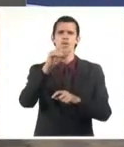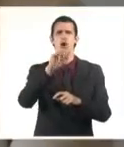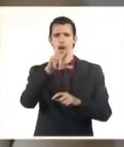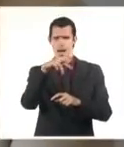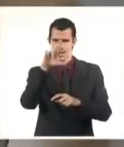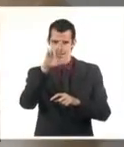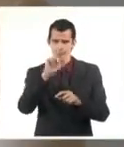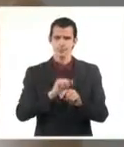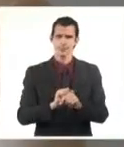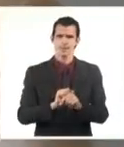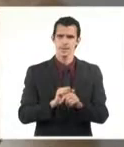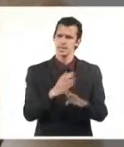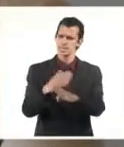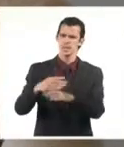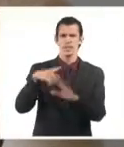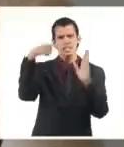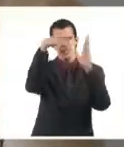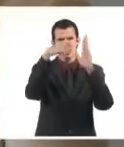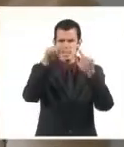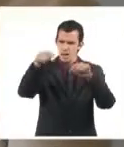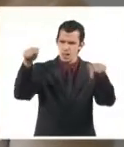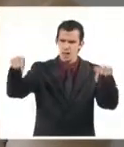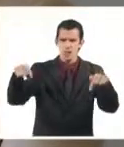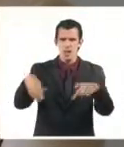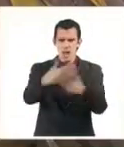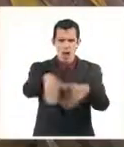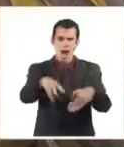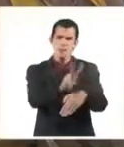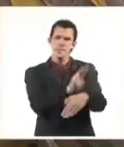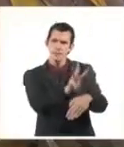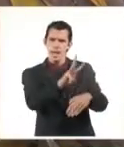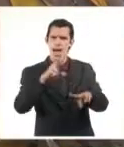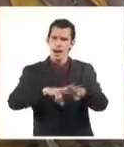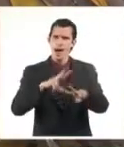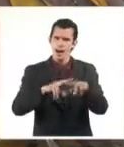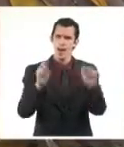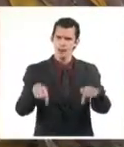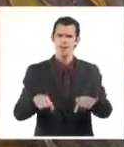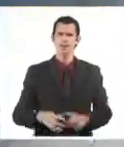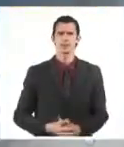Sala 1 del Multicine Infanta y en la Sala Alfredo Guevara del Colegio San Jerónimo.